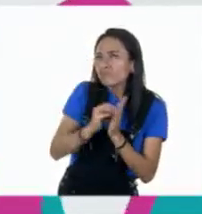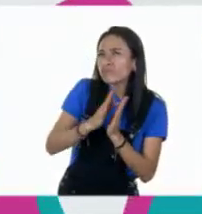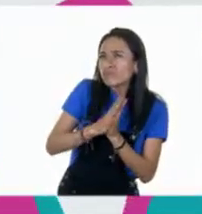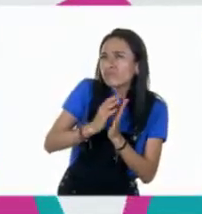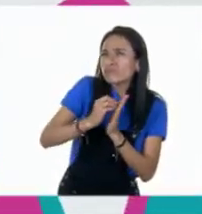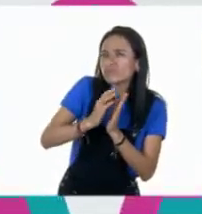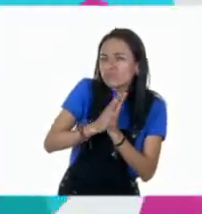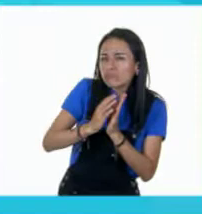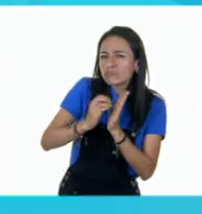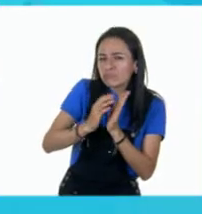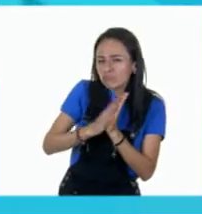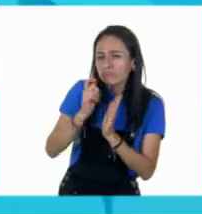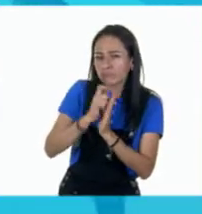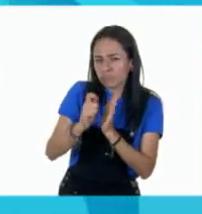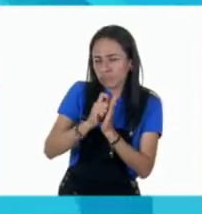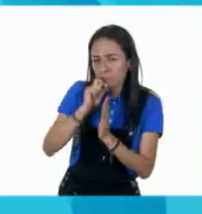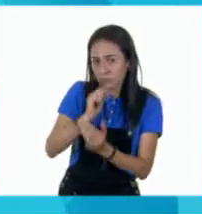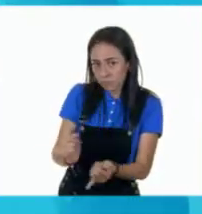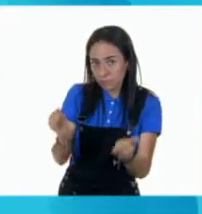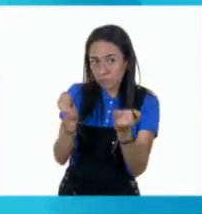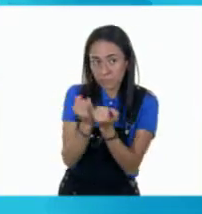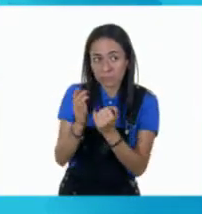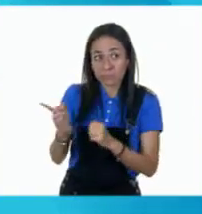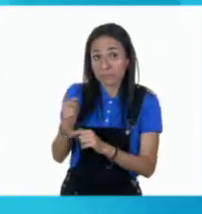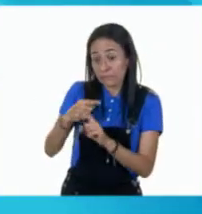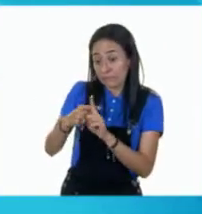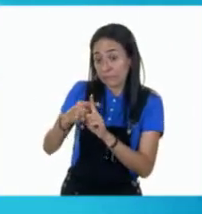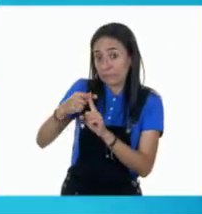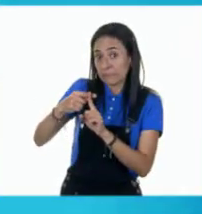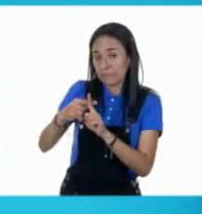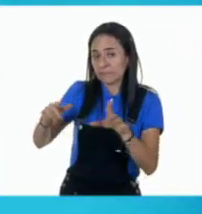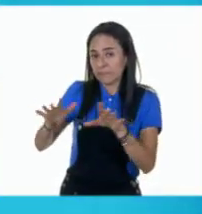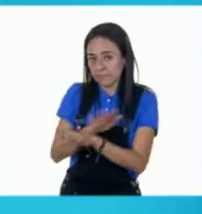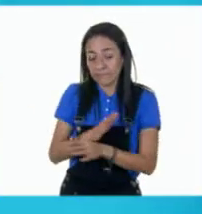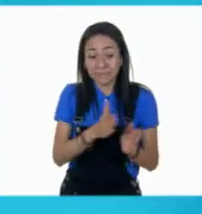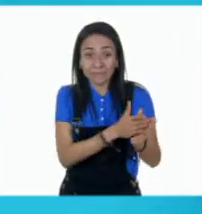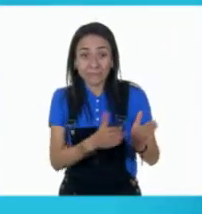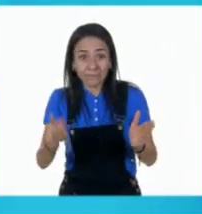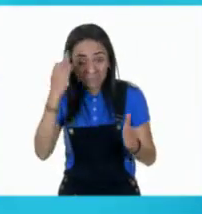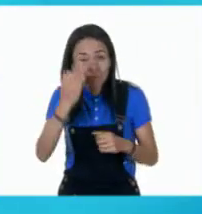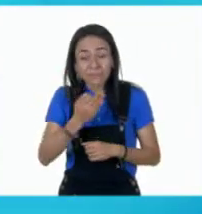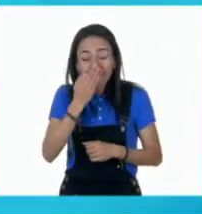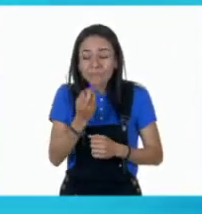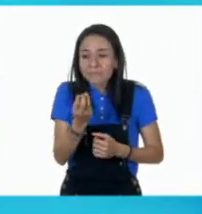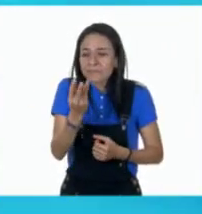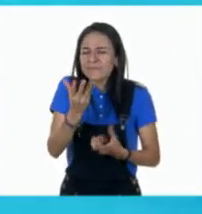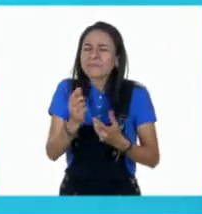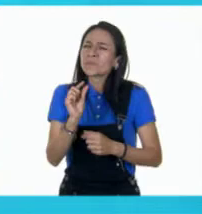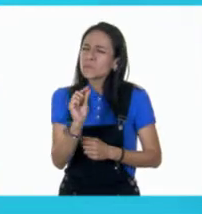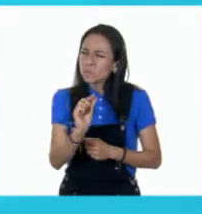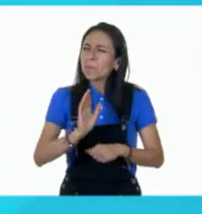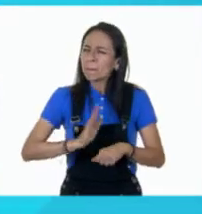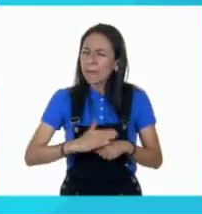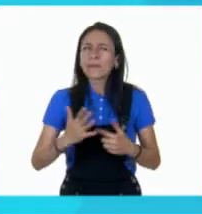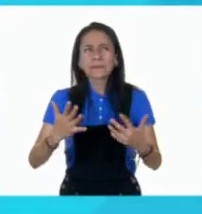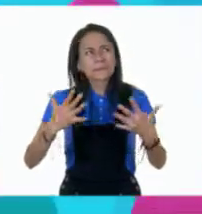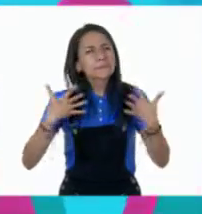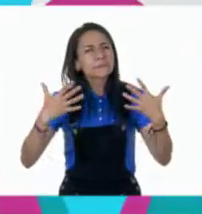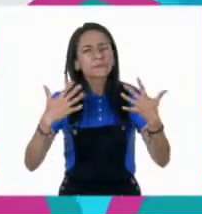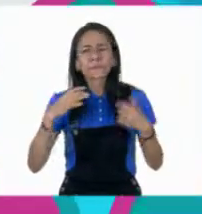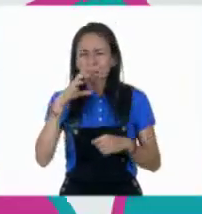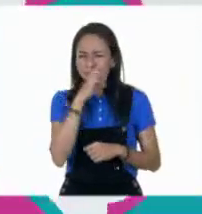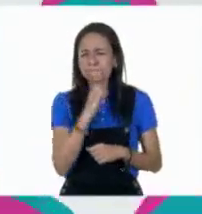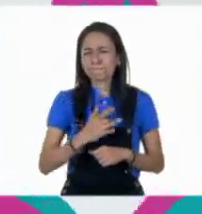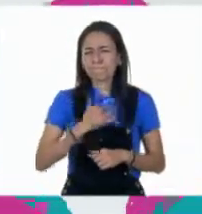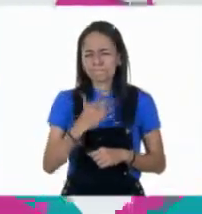imagen. Cambió la temperatura. Cuando llega la primavera, nos sentimos un poquito más acalorados, a diferencia de otra